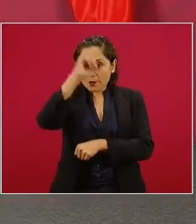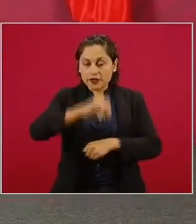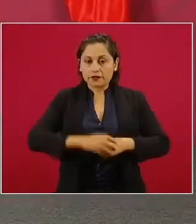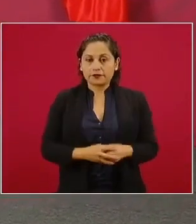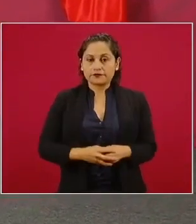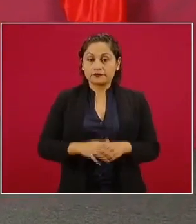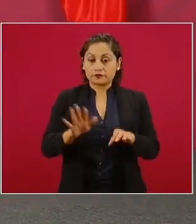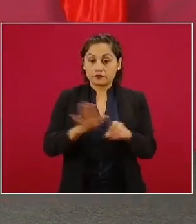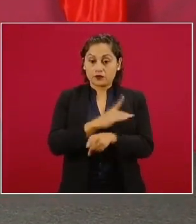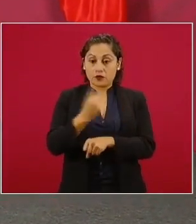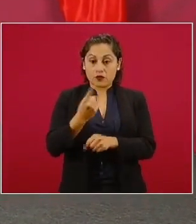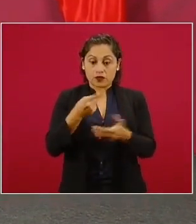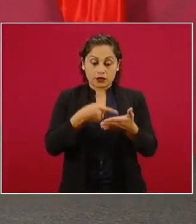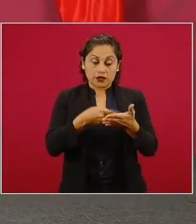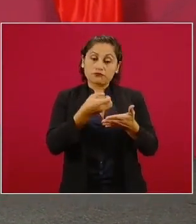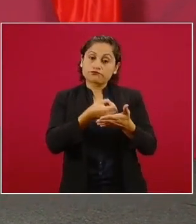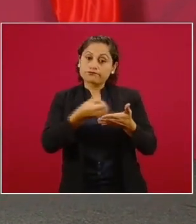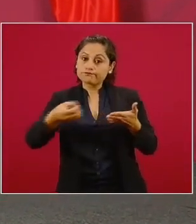genérica, vamos a decir.